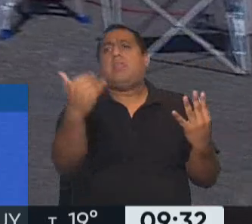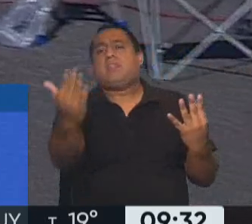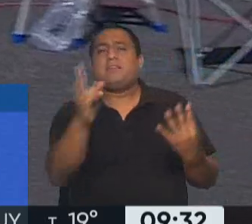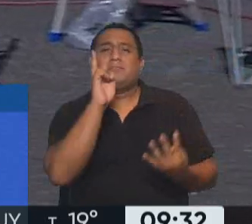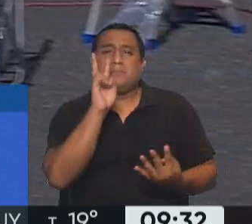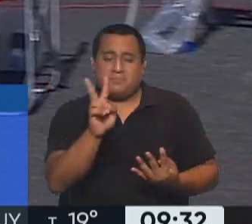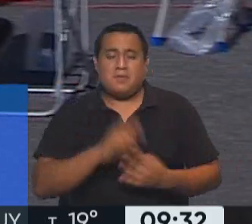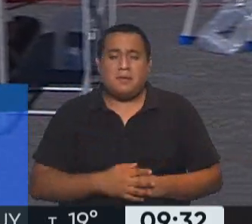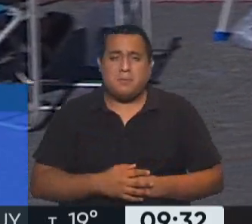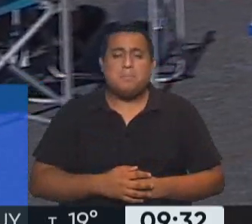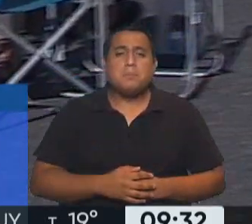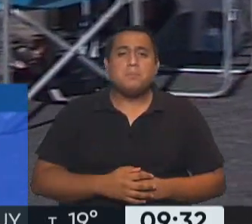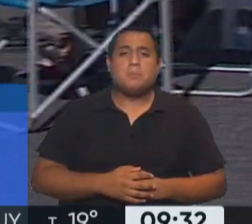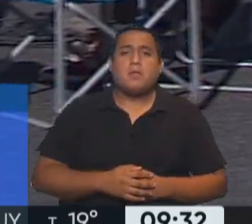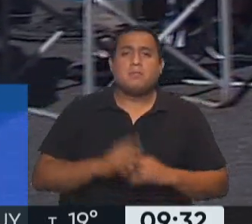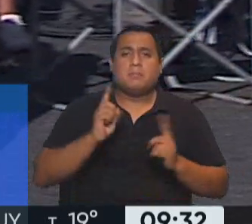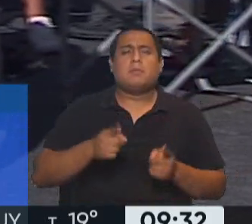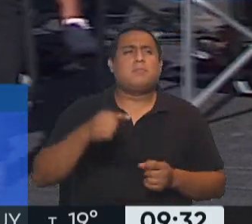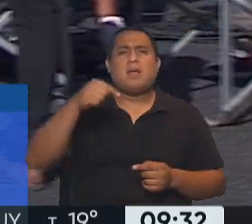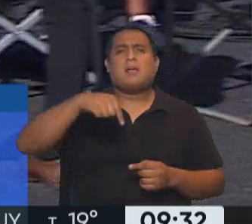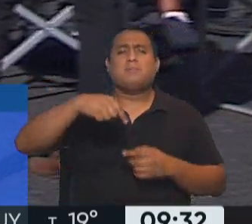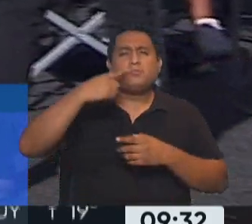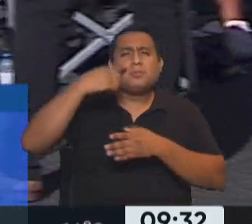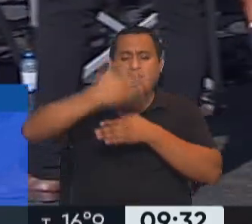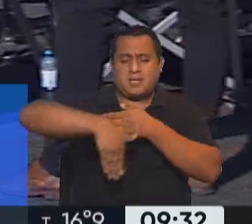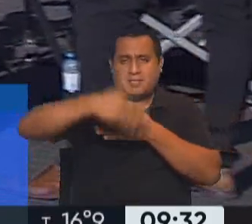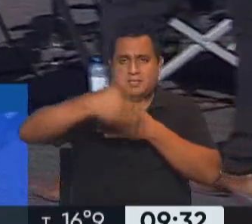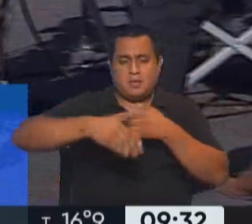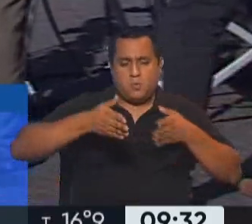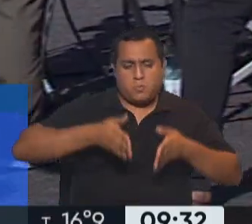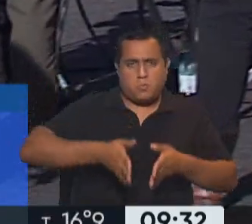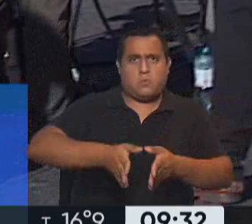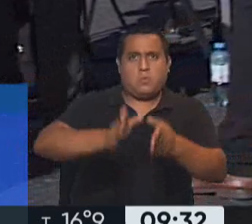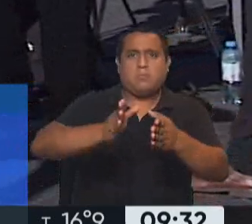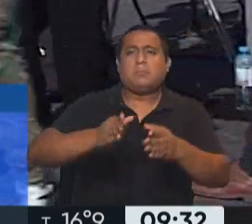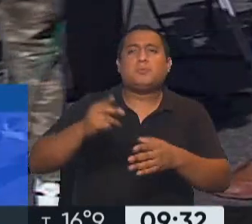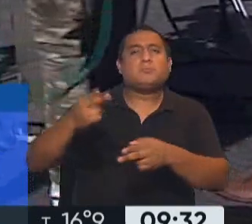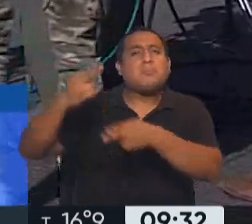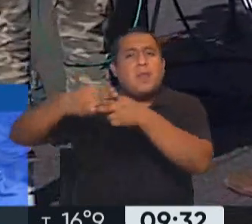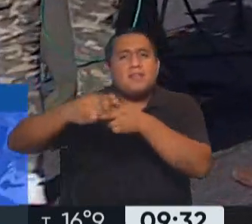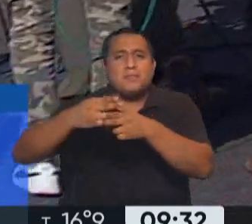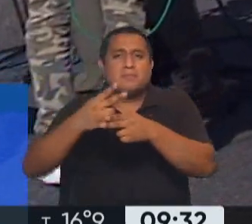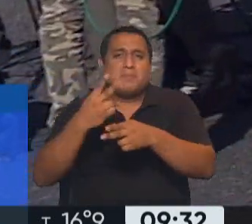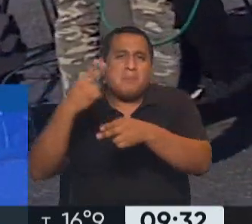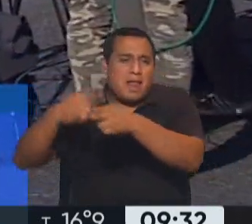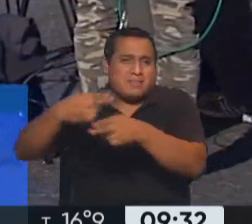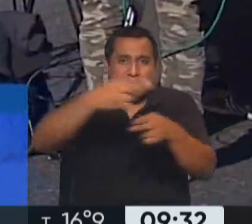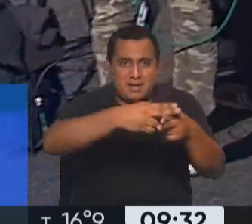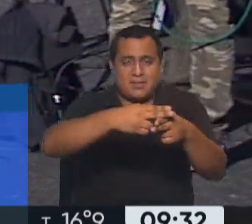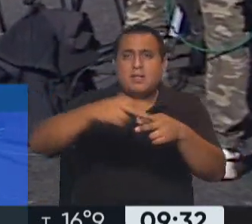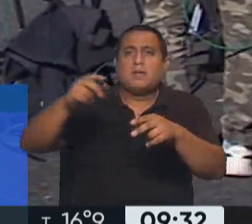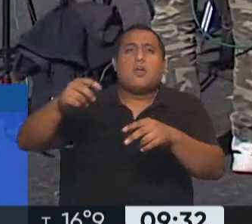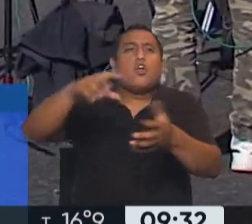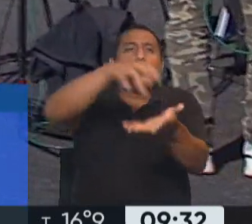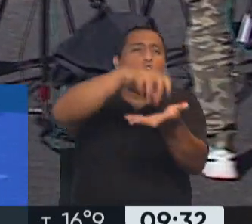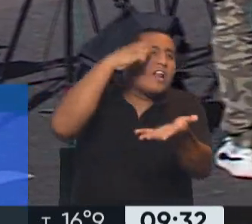intensidad que marca siempre el pulso de la calle, como bien decían ustedes. Recordemos que este acto en la plaza de los 2 congresos tendrá esas pantallas gigantes, no solamente